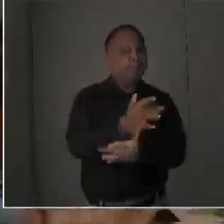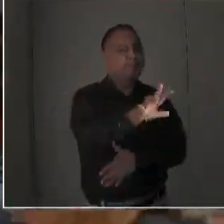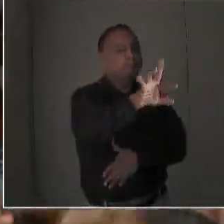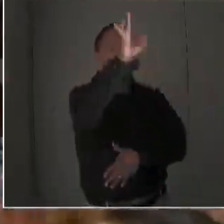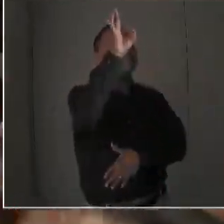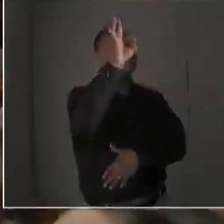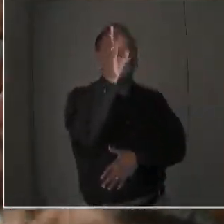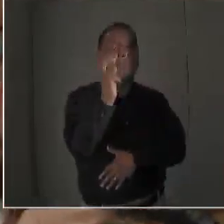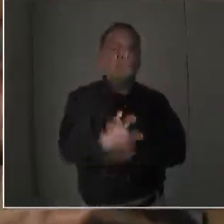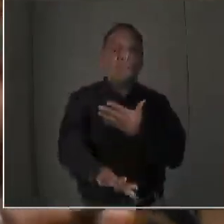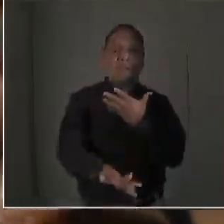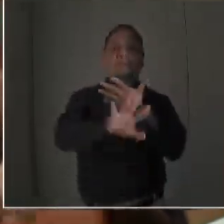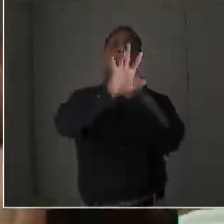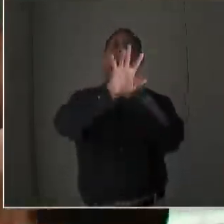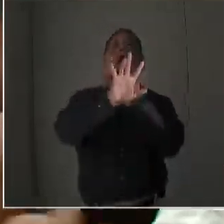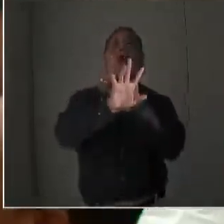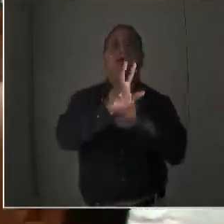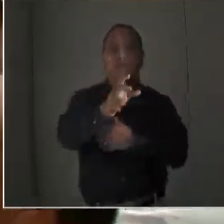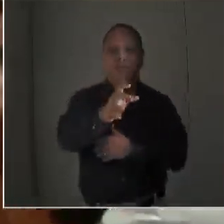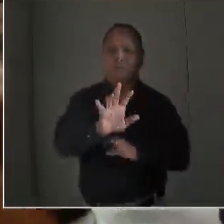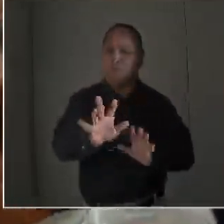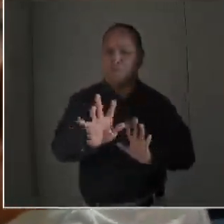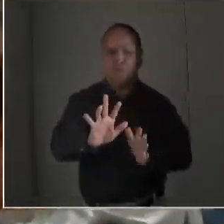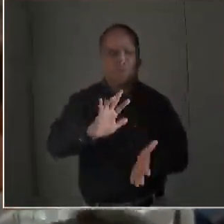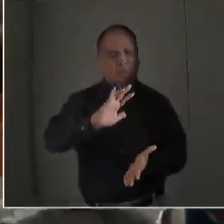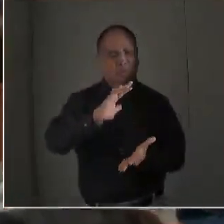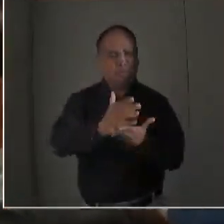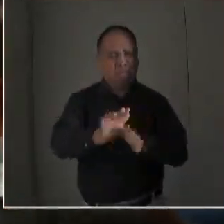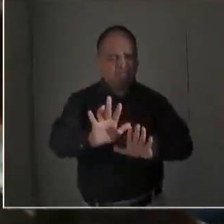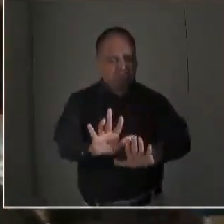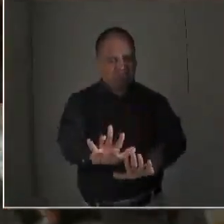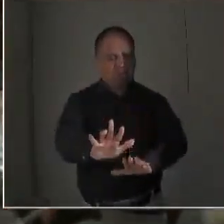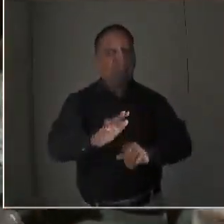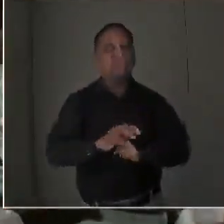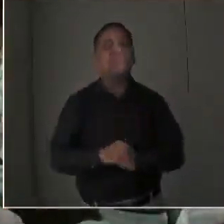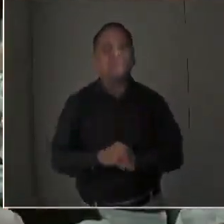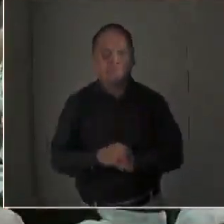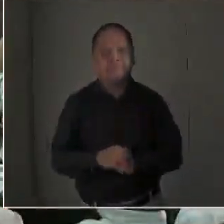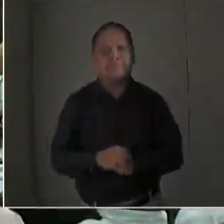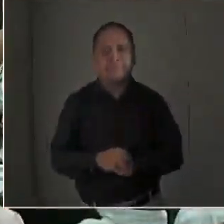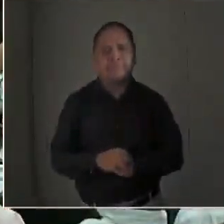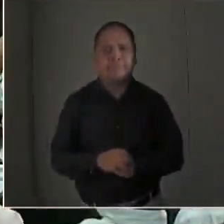es contra nadie, no es personal. Es